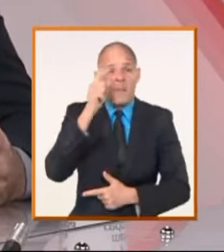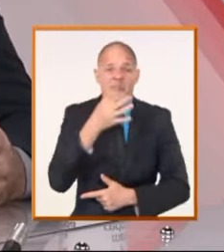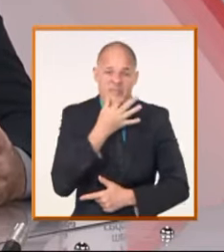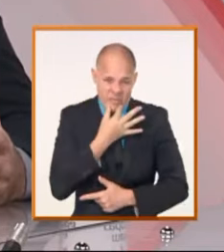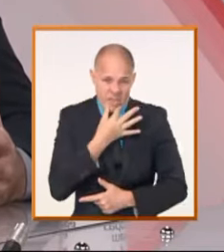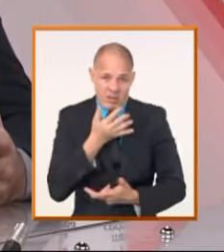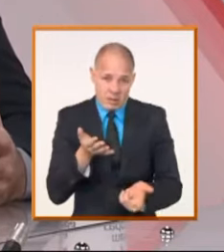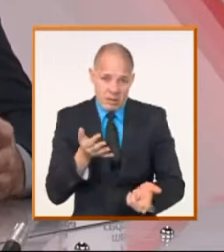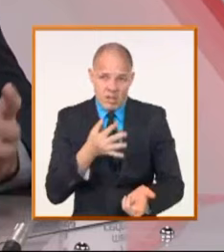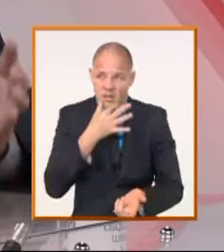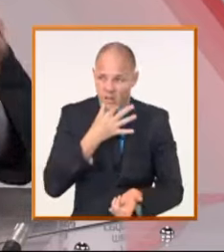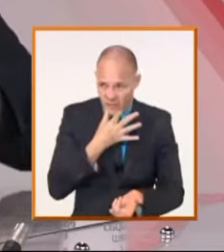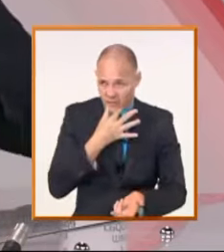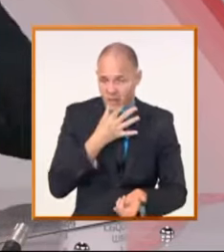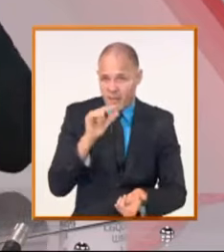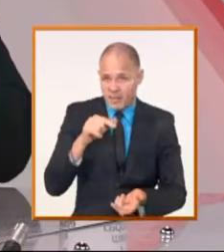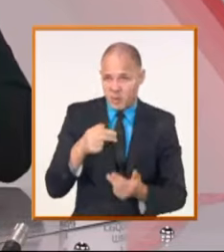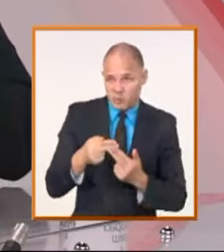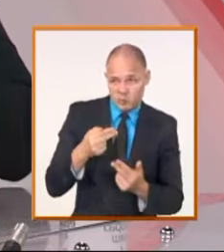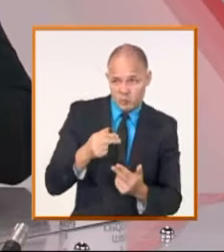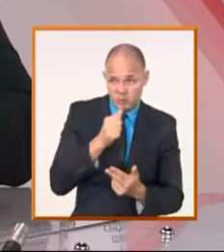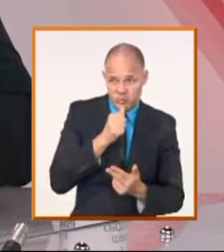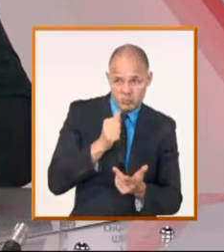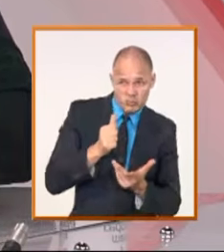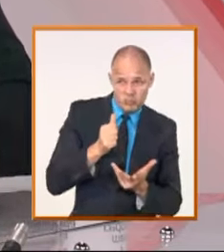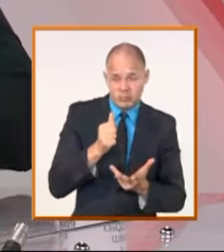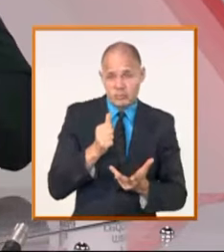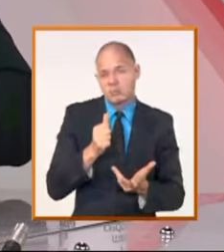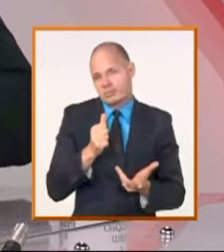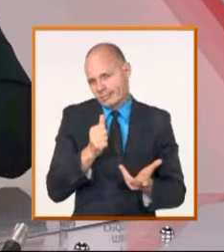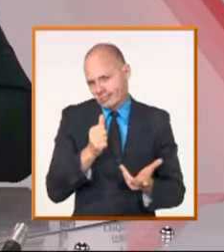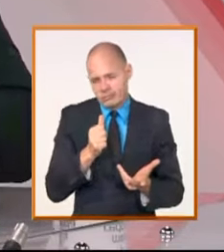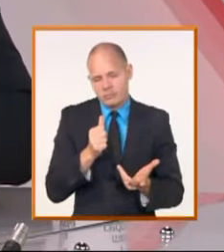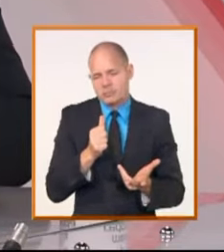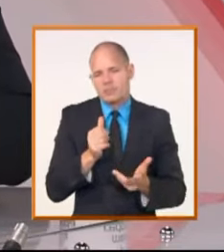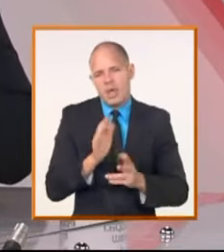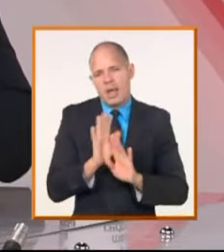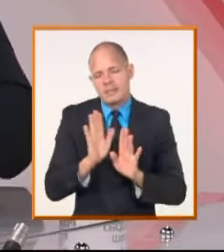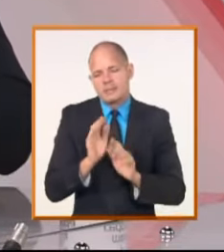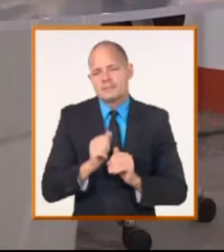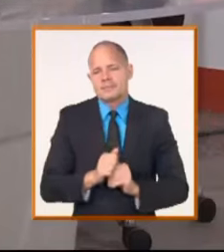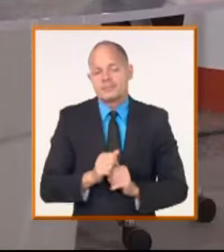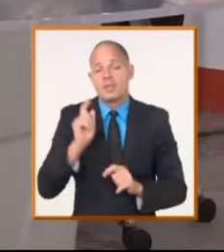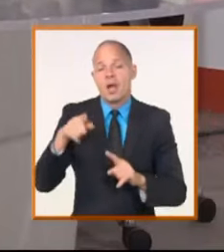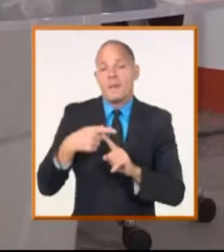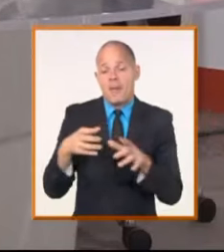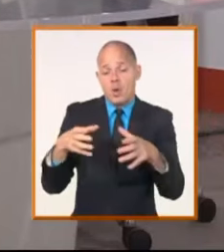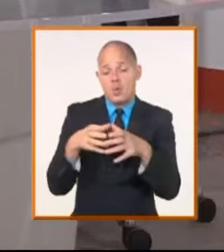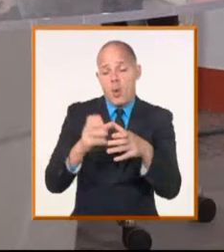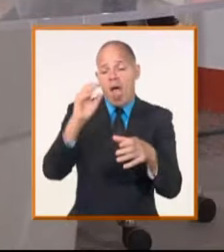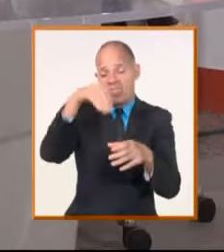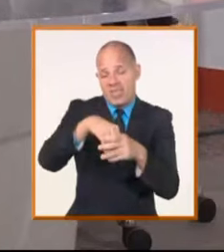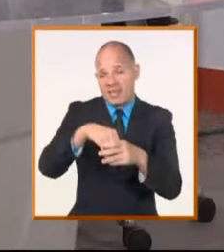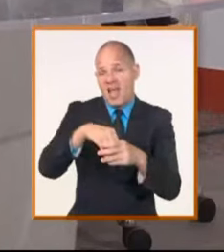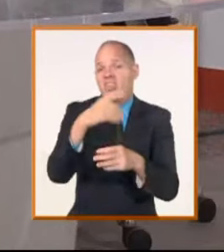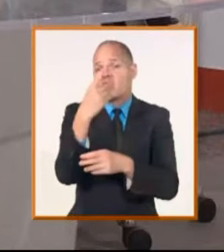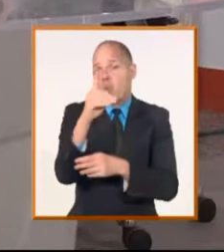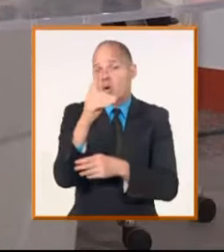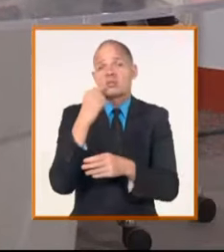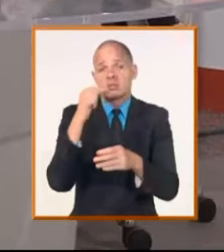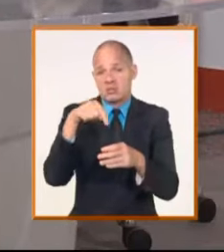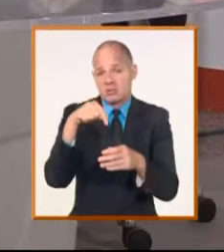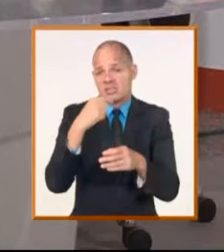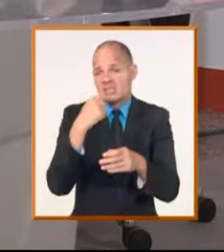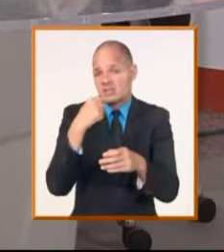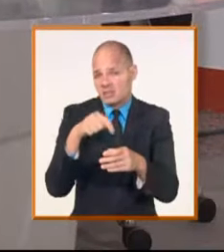sea el candidato haya creado también, vamos a decir, fracturas o recelos dentro del partido. ¿Se puede hablar de que tiene algún,